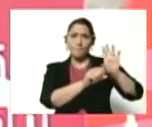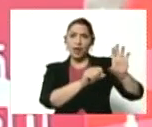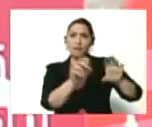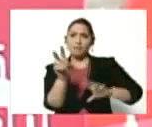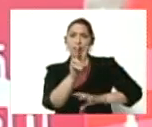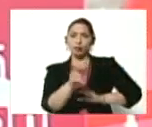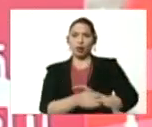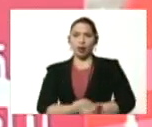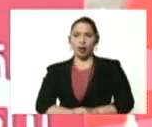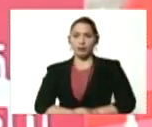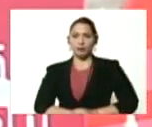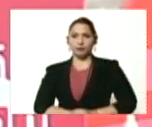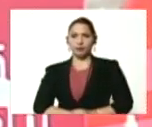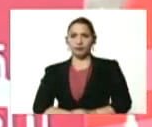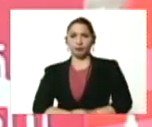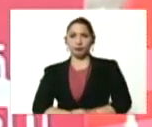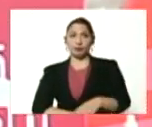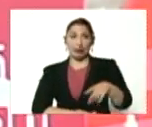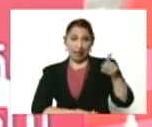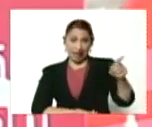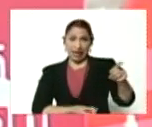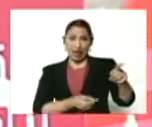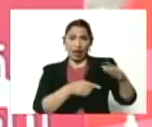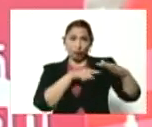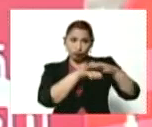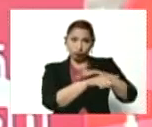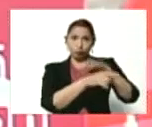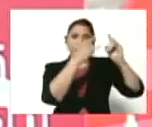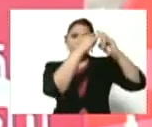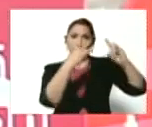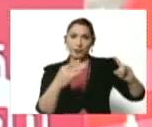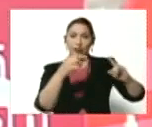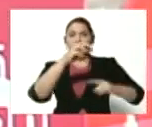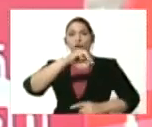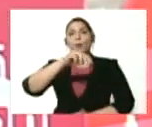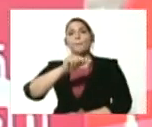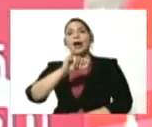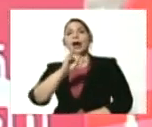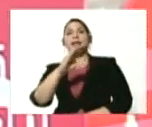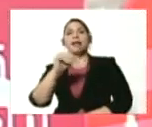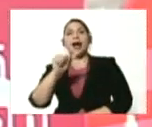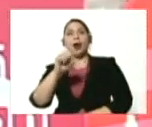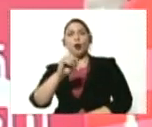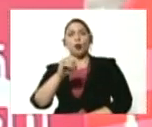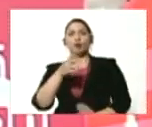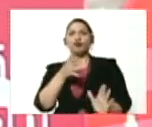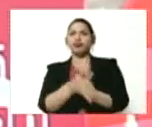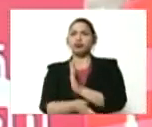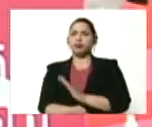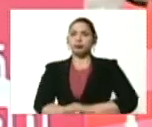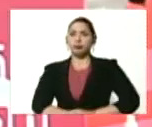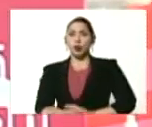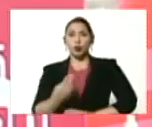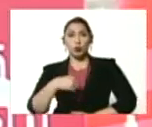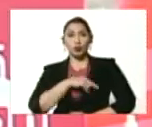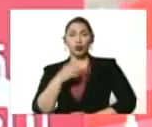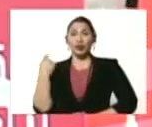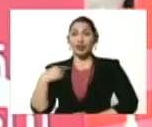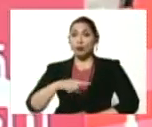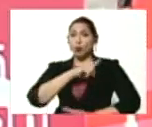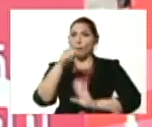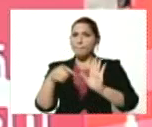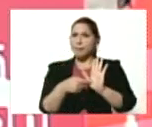venezolana fue en ese campamento de Maicao. Es decir, que tenemos completas